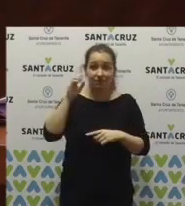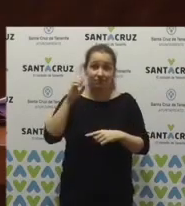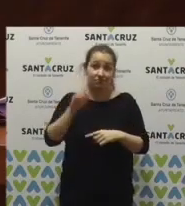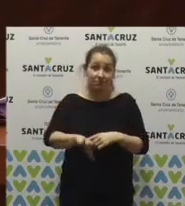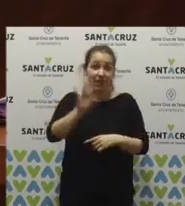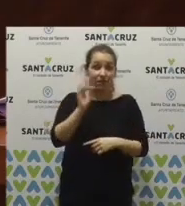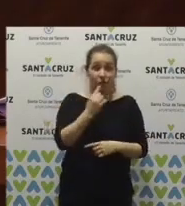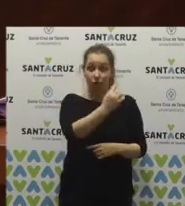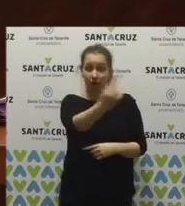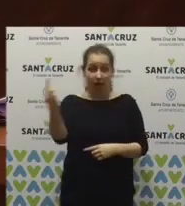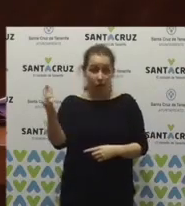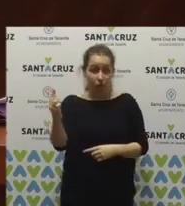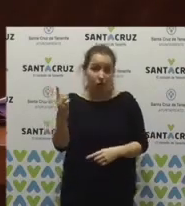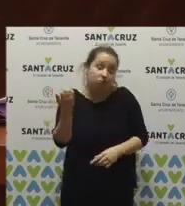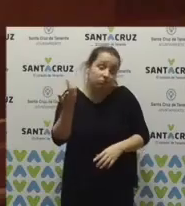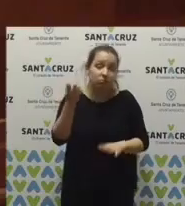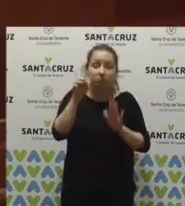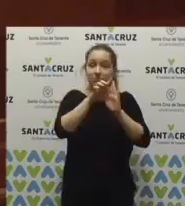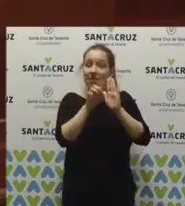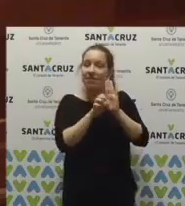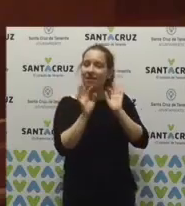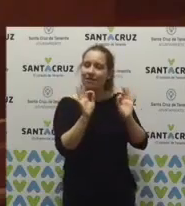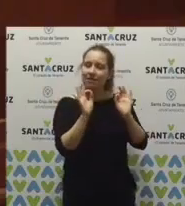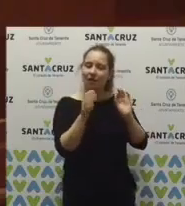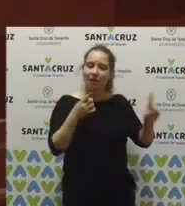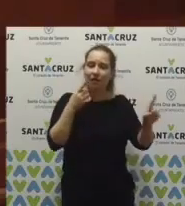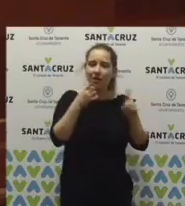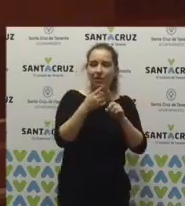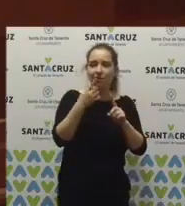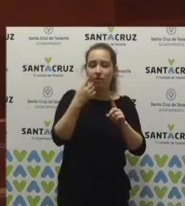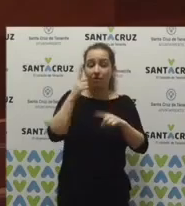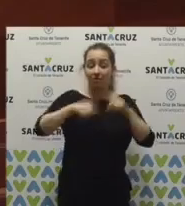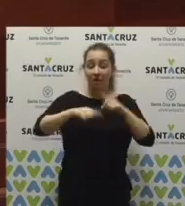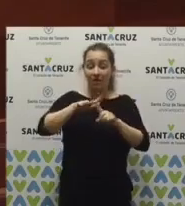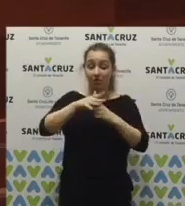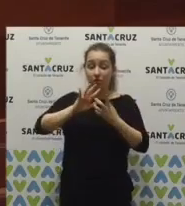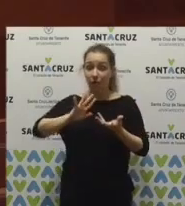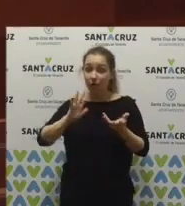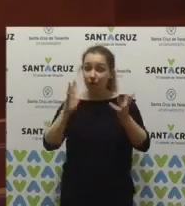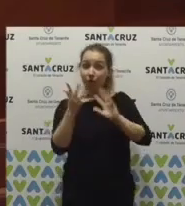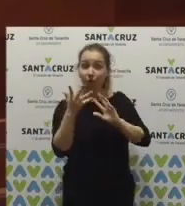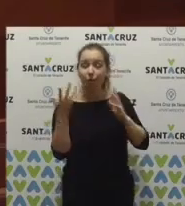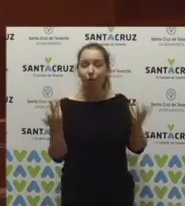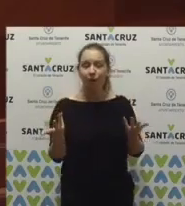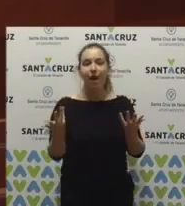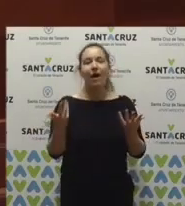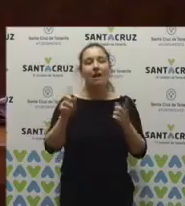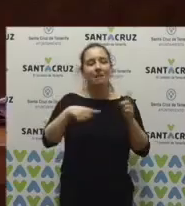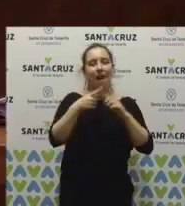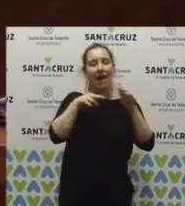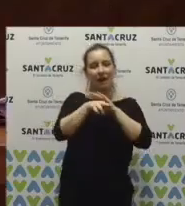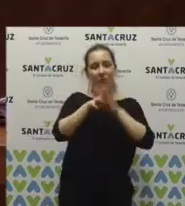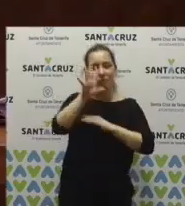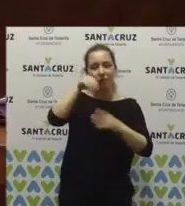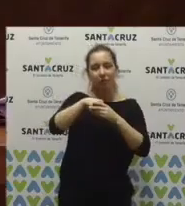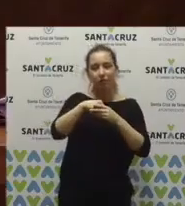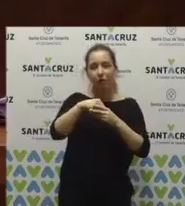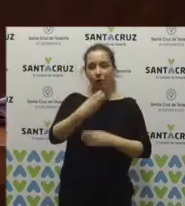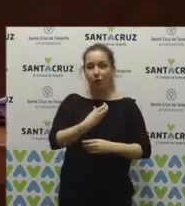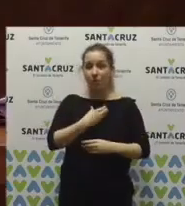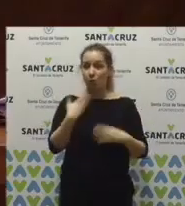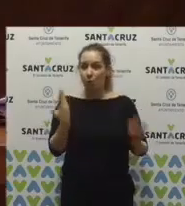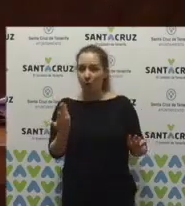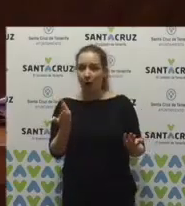para actuar en función también de cómo evoluciona la situación de con qué recursos vaya contando el ayuntamiento y